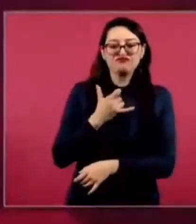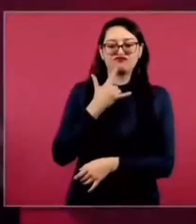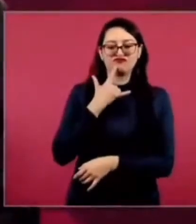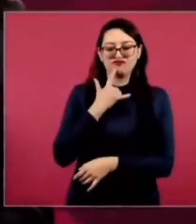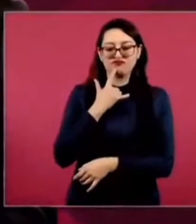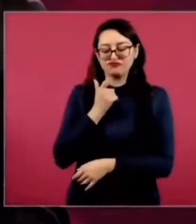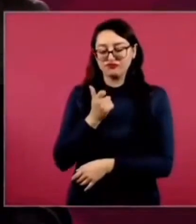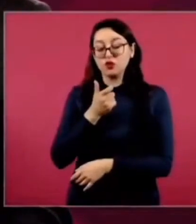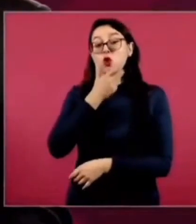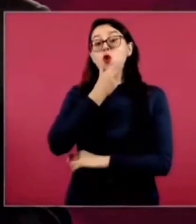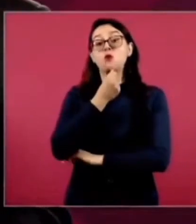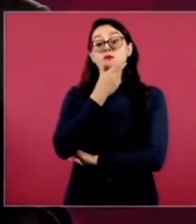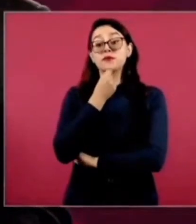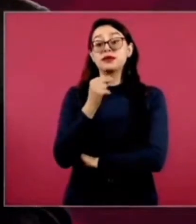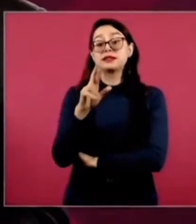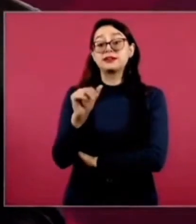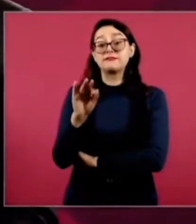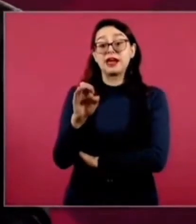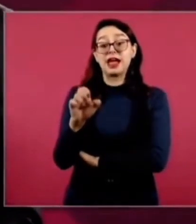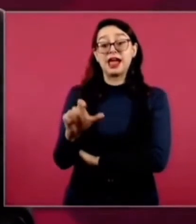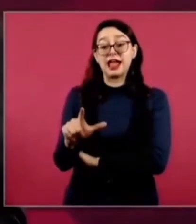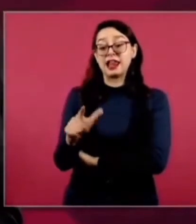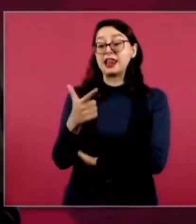de Rafael Galván